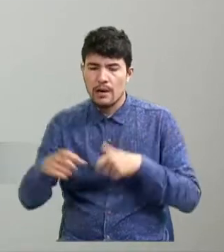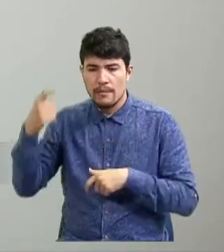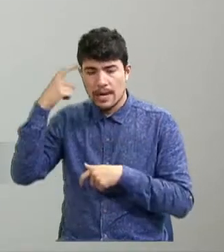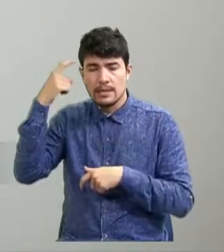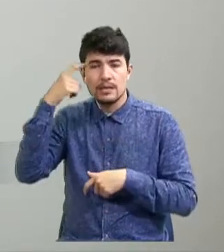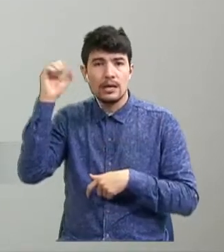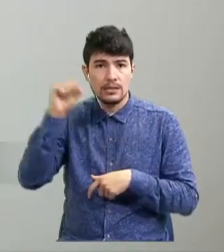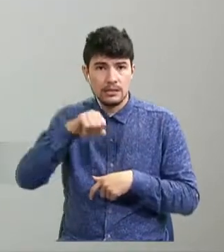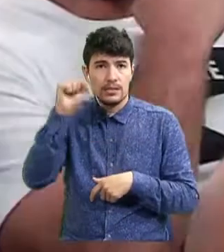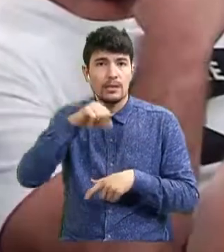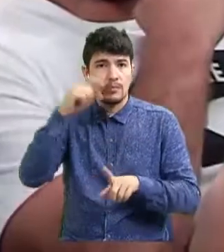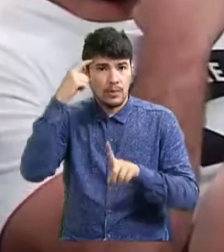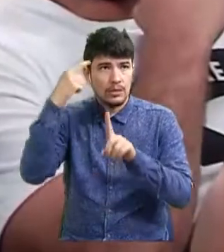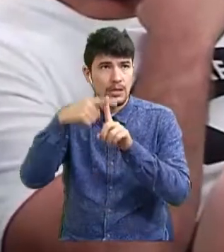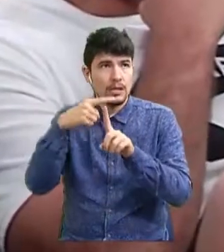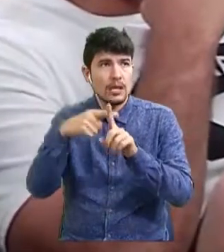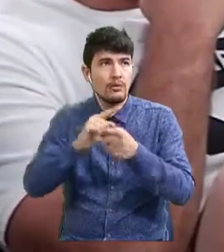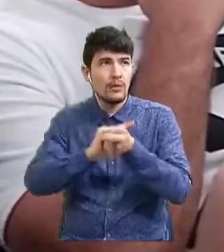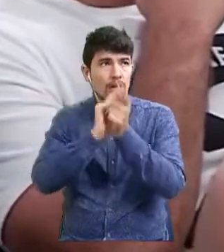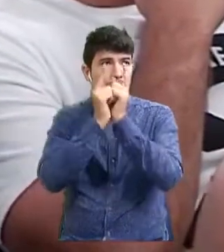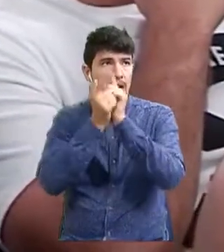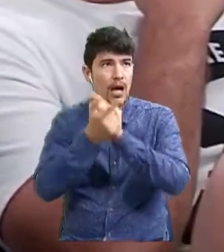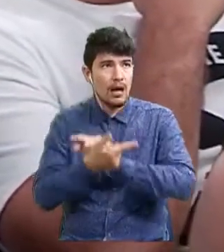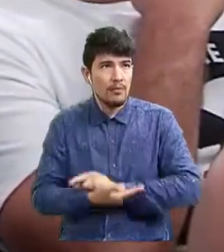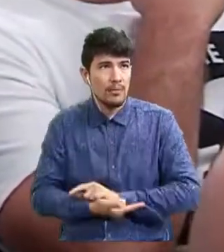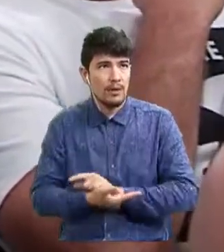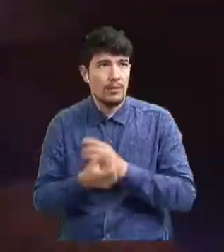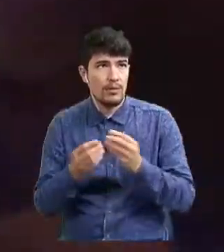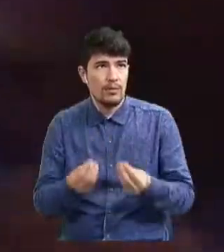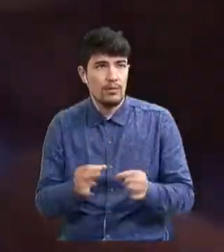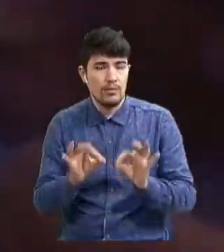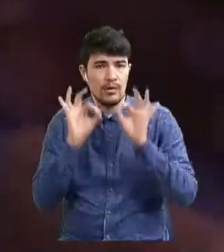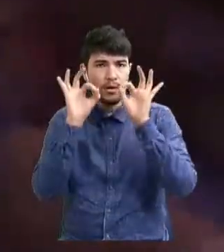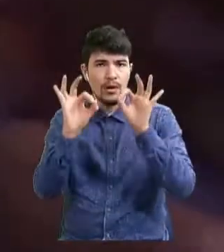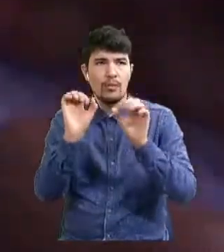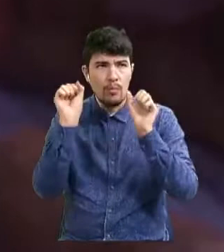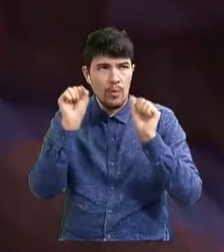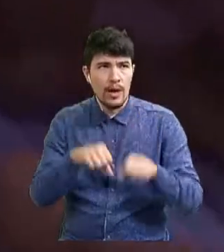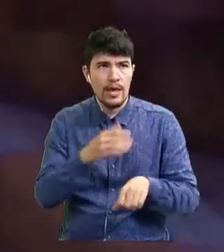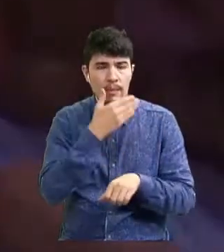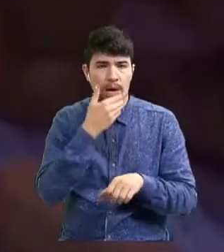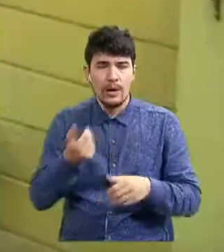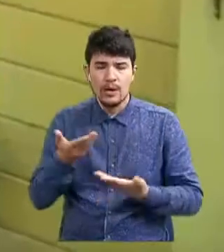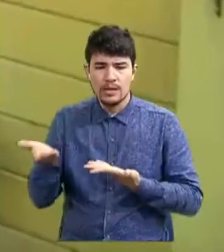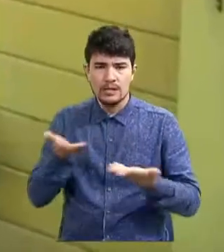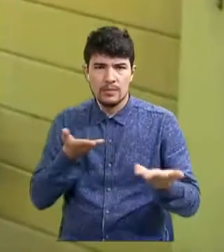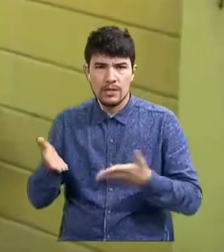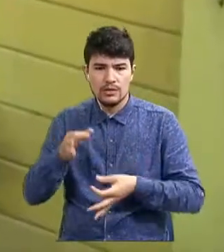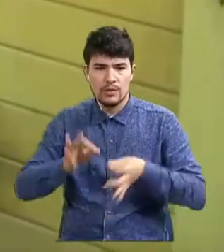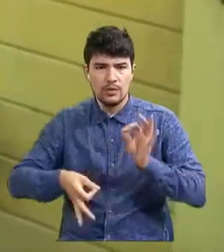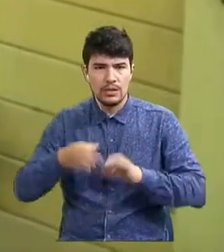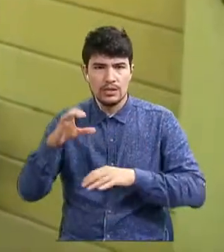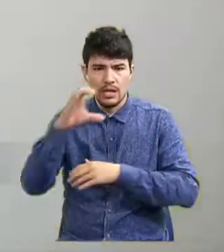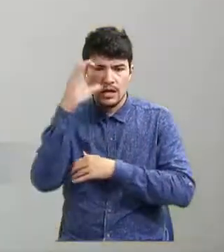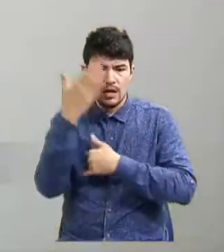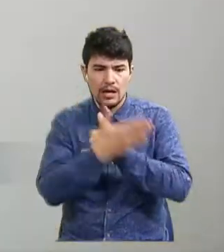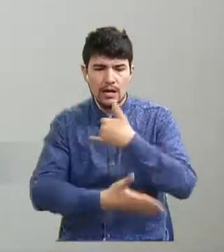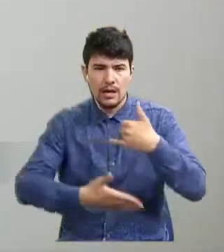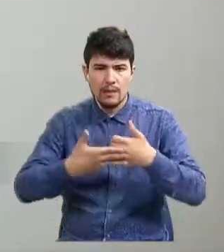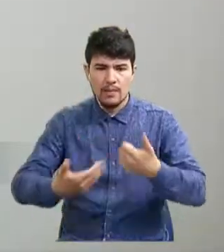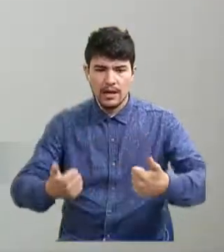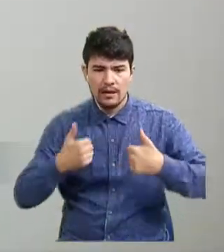muy positivo un cambio de una estructura que pueda mejorar la prestación de este servicio para